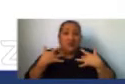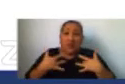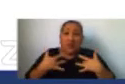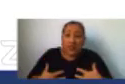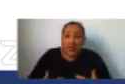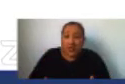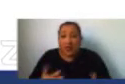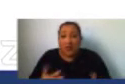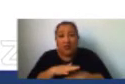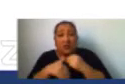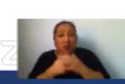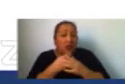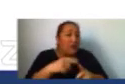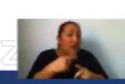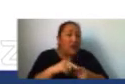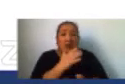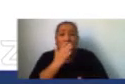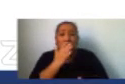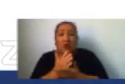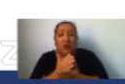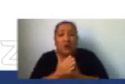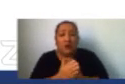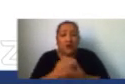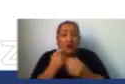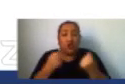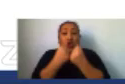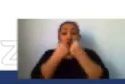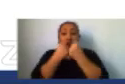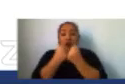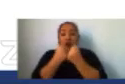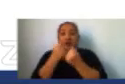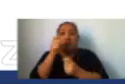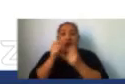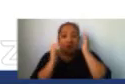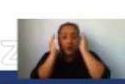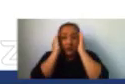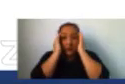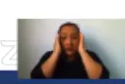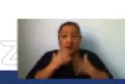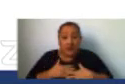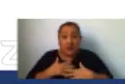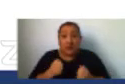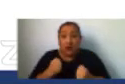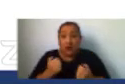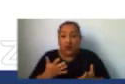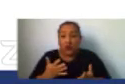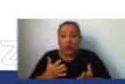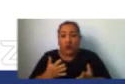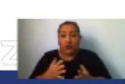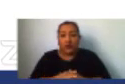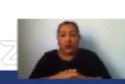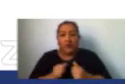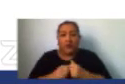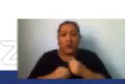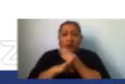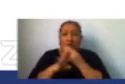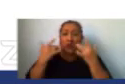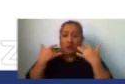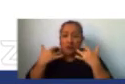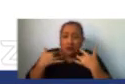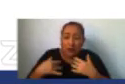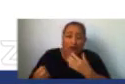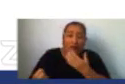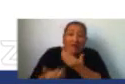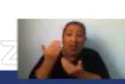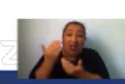depresión, entre otros, que está afectando nuestro sistema inmunológico. Influye en nuestras defensas, dejándonos expuestos